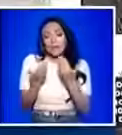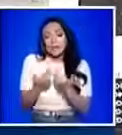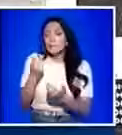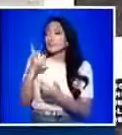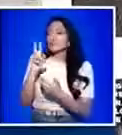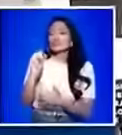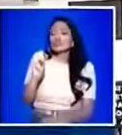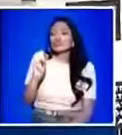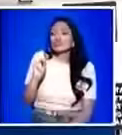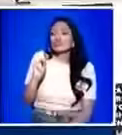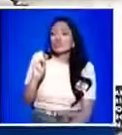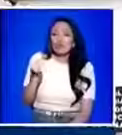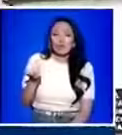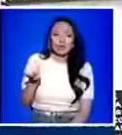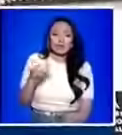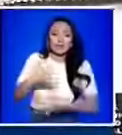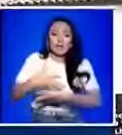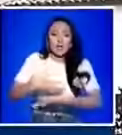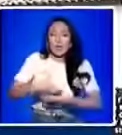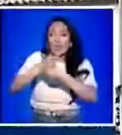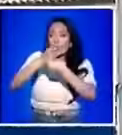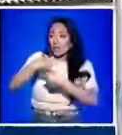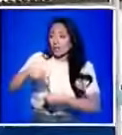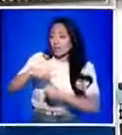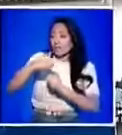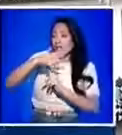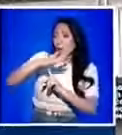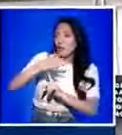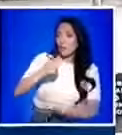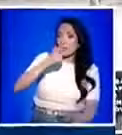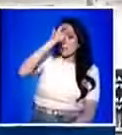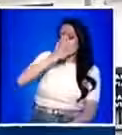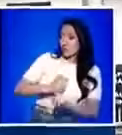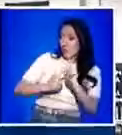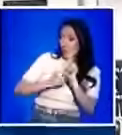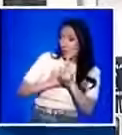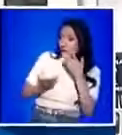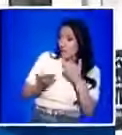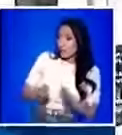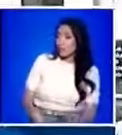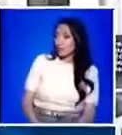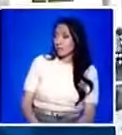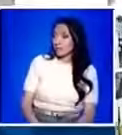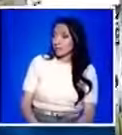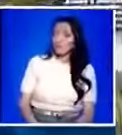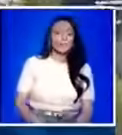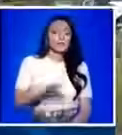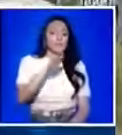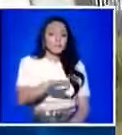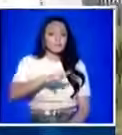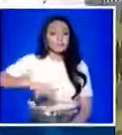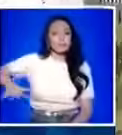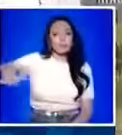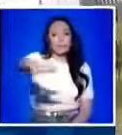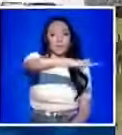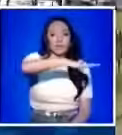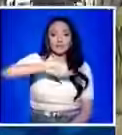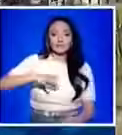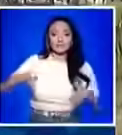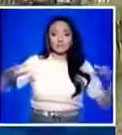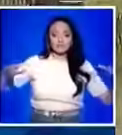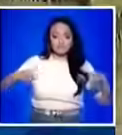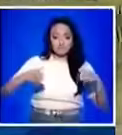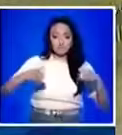factible también poner seguridad en los parques, personal de seguridad? Correcto, este parque, como le ve, es muy